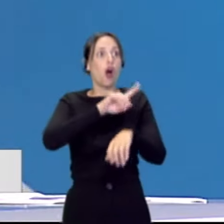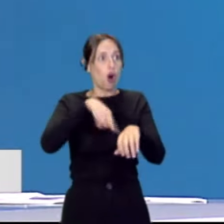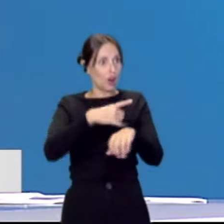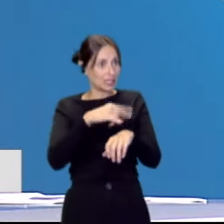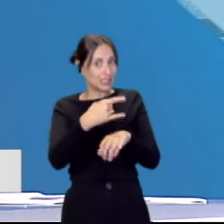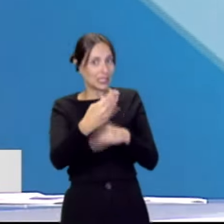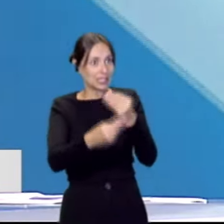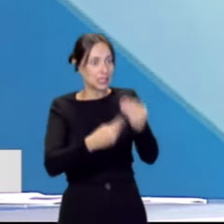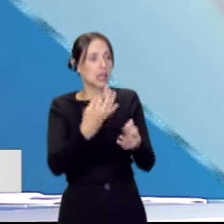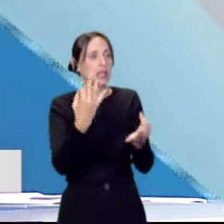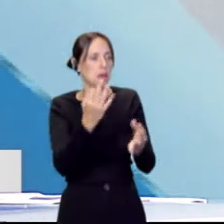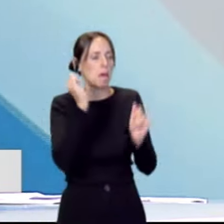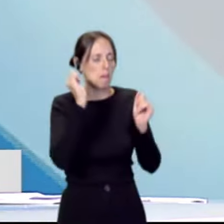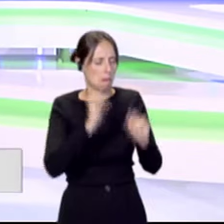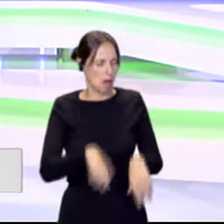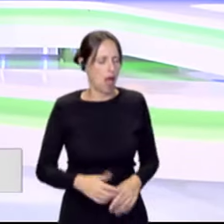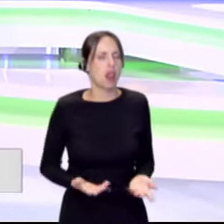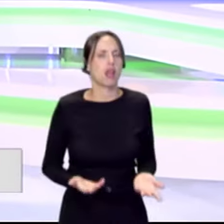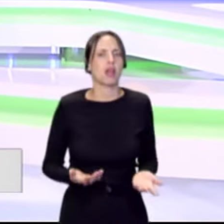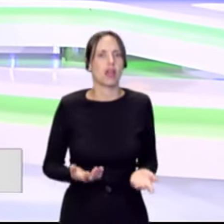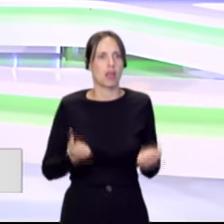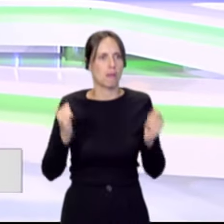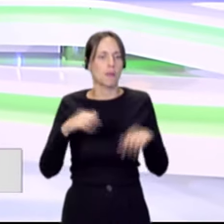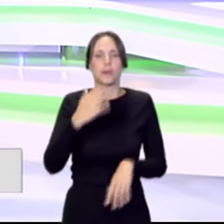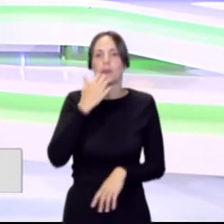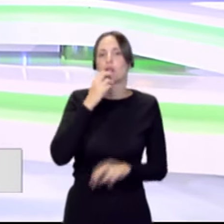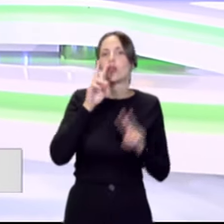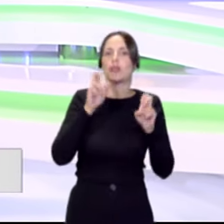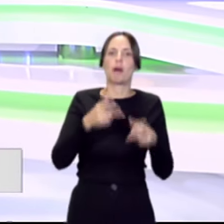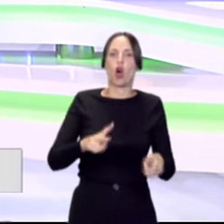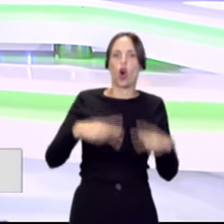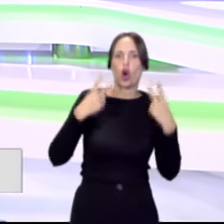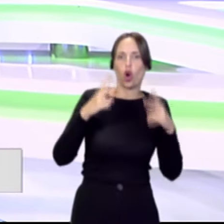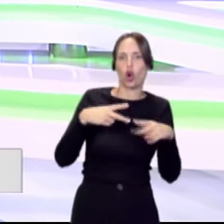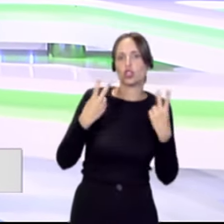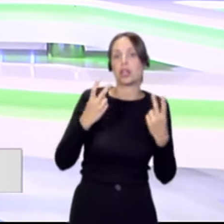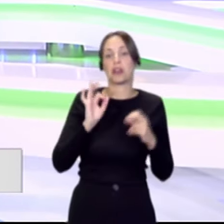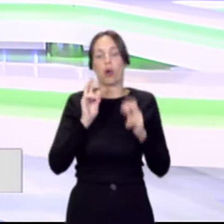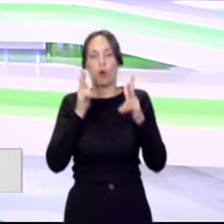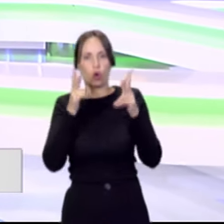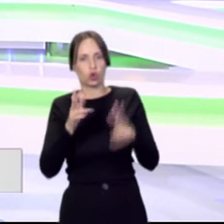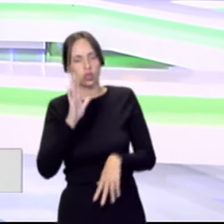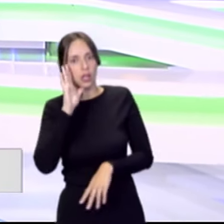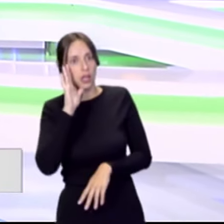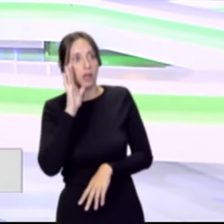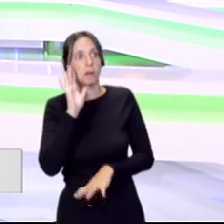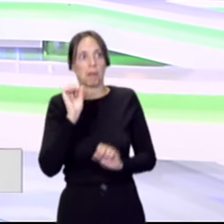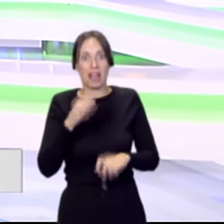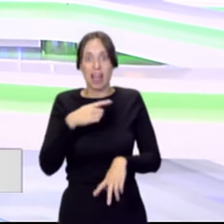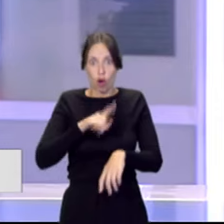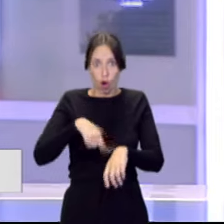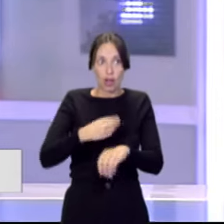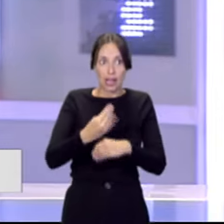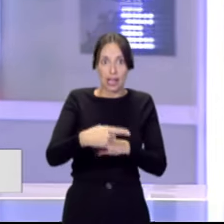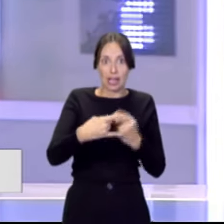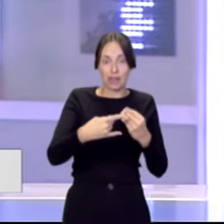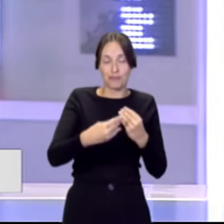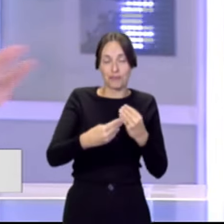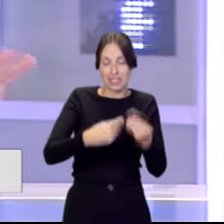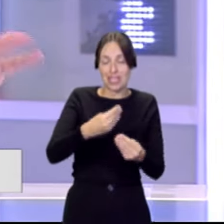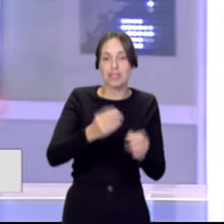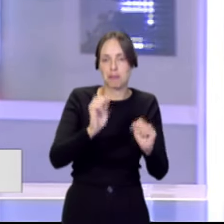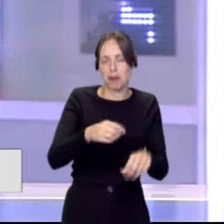por qué se hacen horas extras o no, sobre todo hostelería, evidentemente, pero si se hacen, que se pague. Yo, solo un matiz a lo que ha